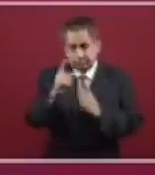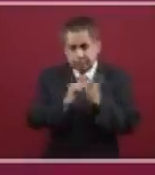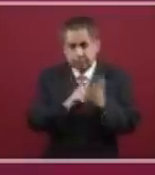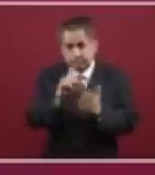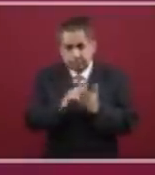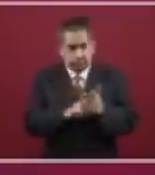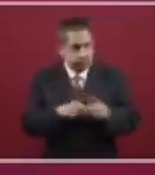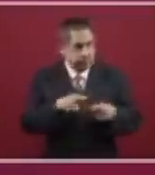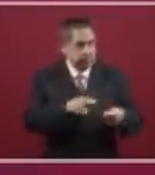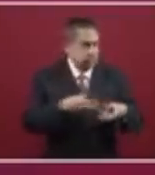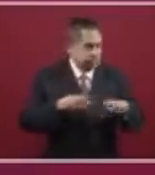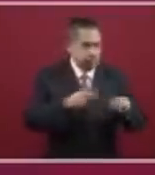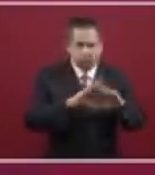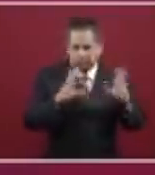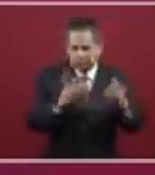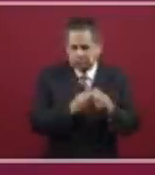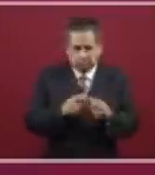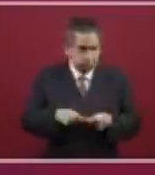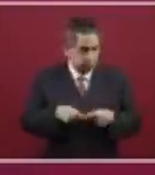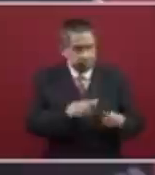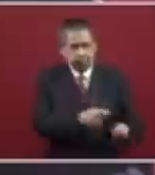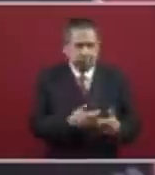mensuales en total.